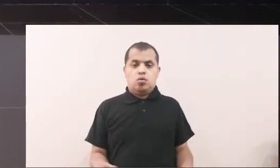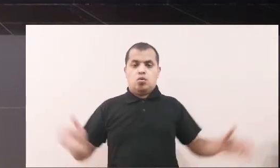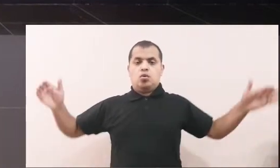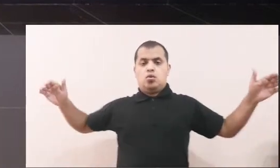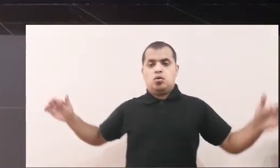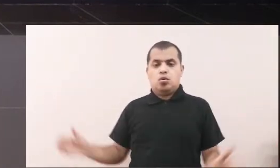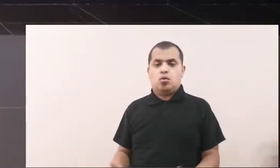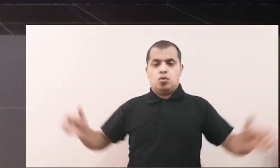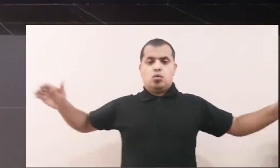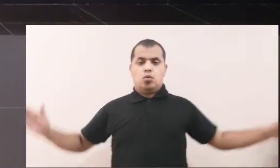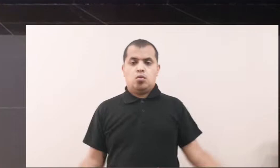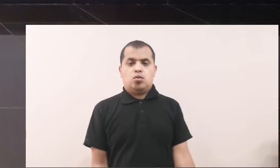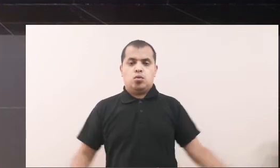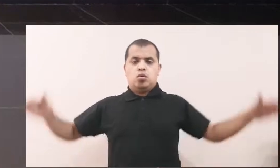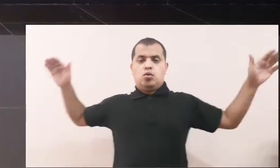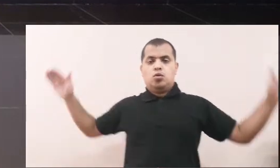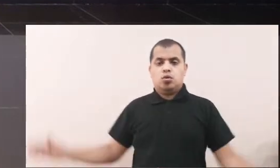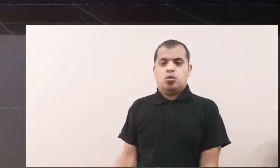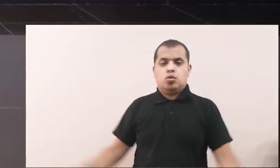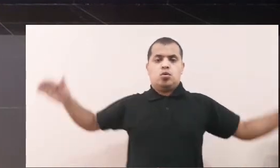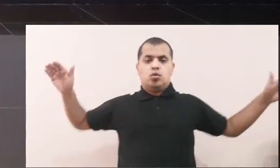Palmadas debajo de un muslo.